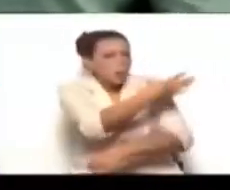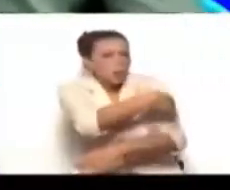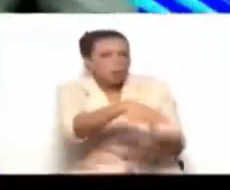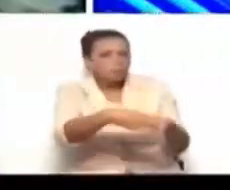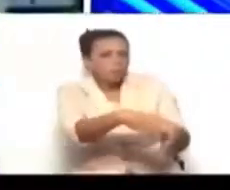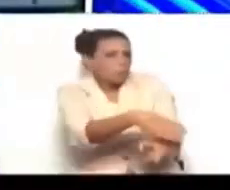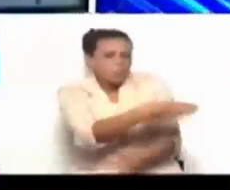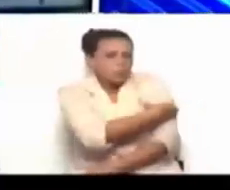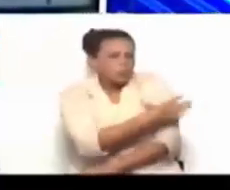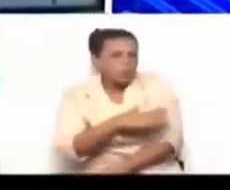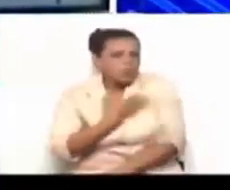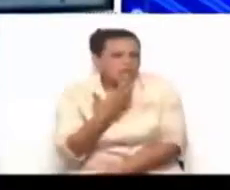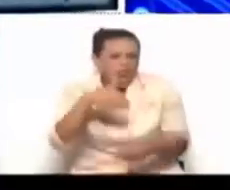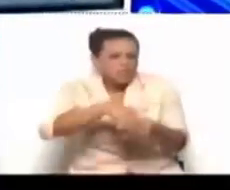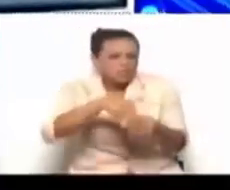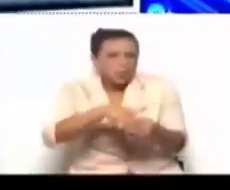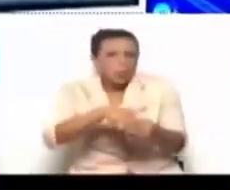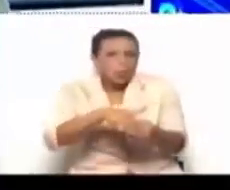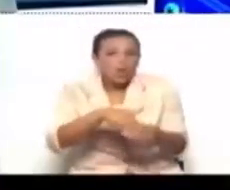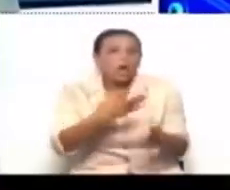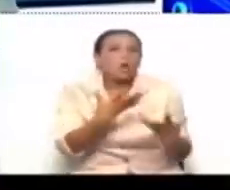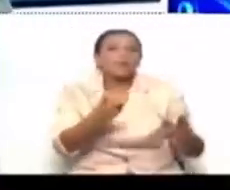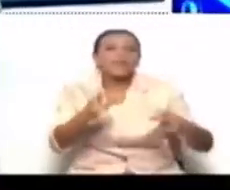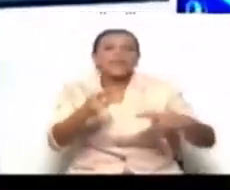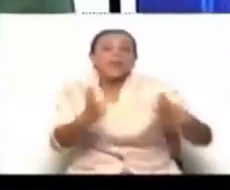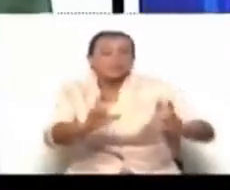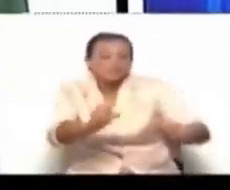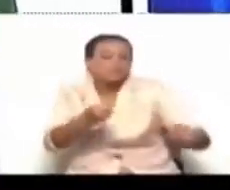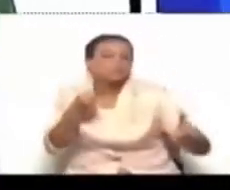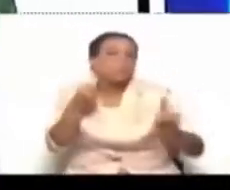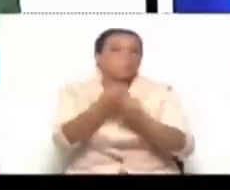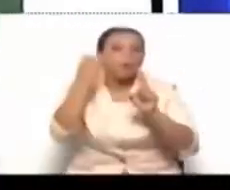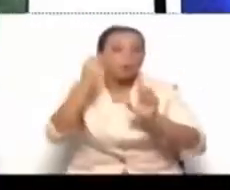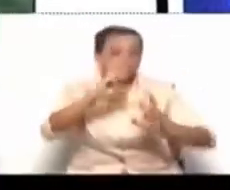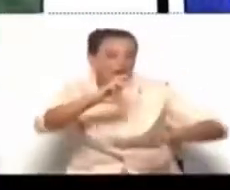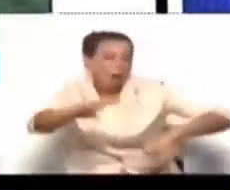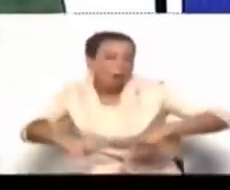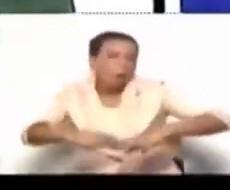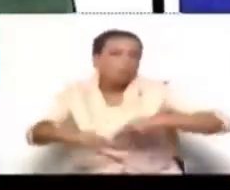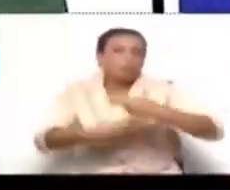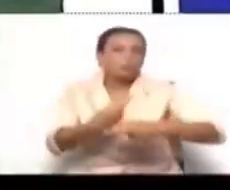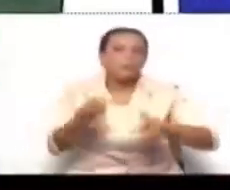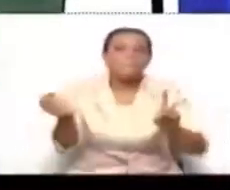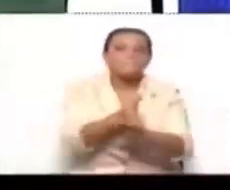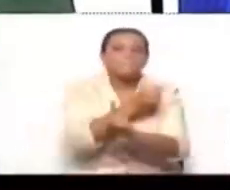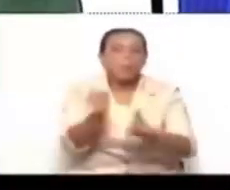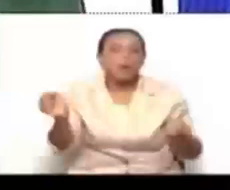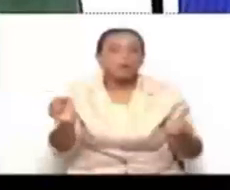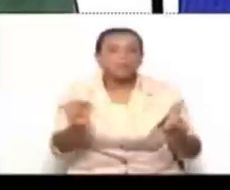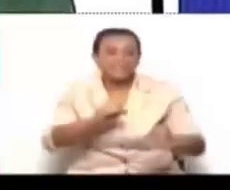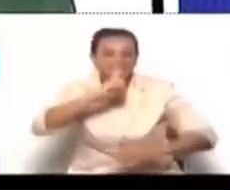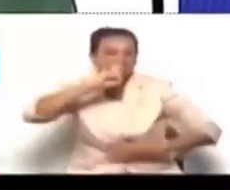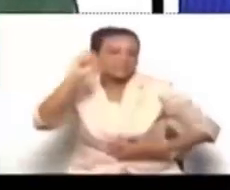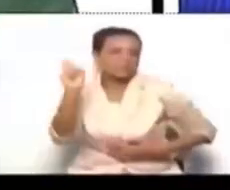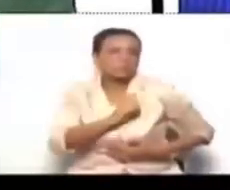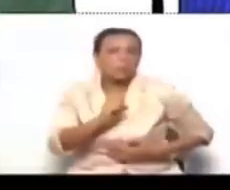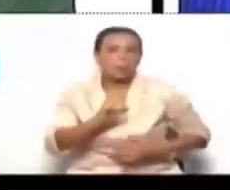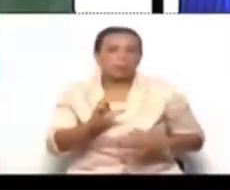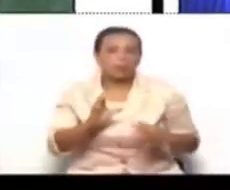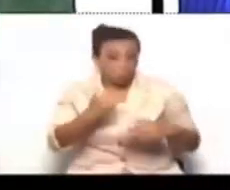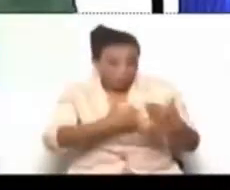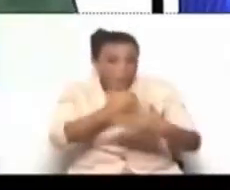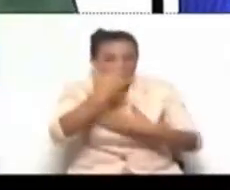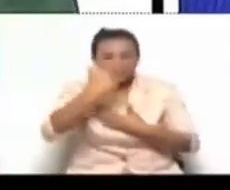presidente? Ellos lo que quieren, una contrarrevolución. Es decir, violencia, odio. Es un